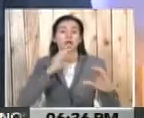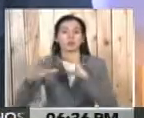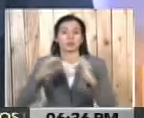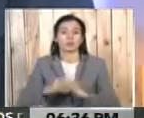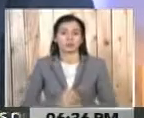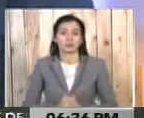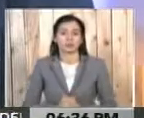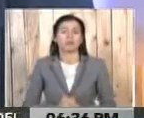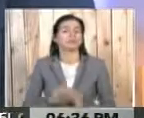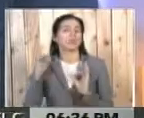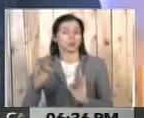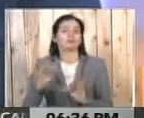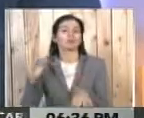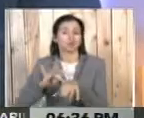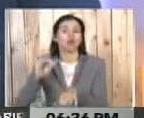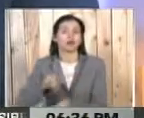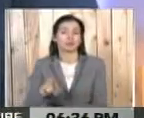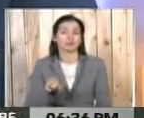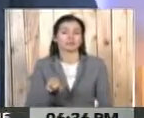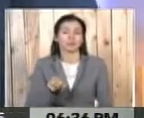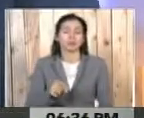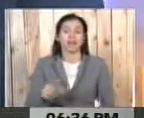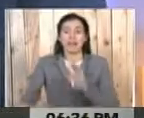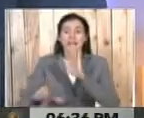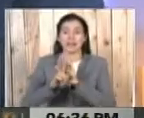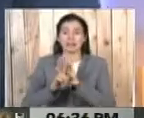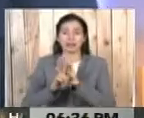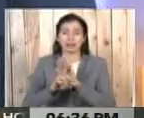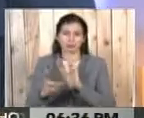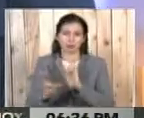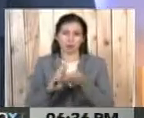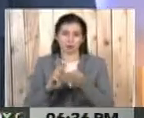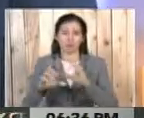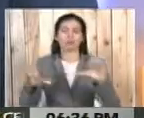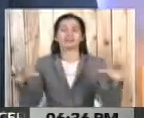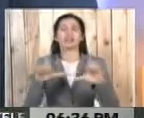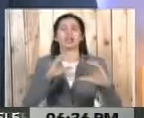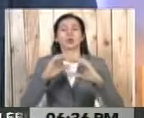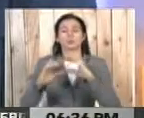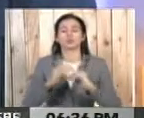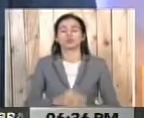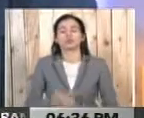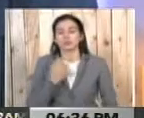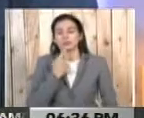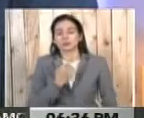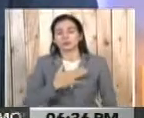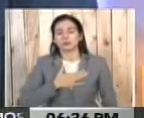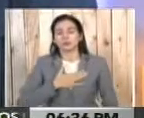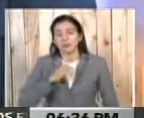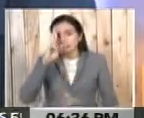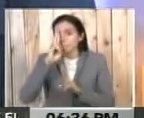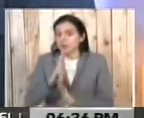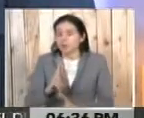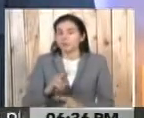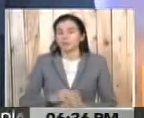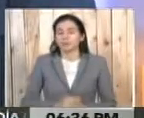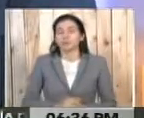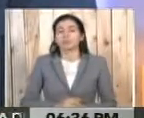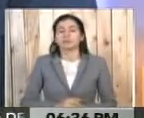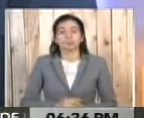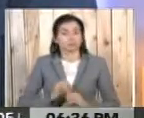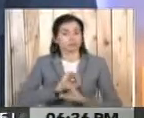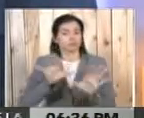que arremeterían. Pero esta ley, mira, yo creo, y de verdad lo digo con el mayor respeto, pero con la mayor